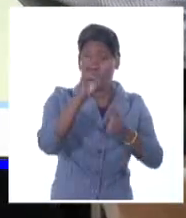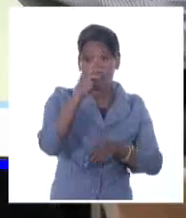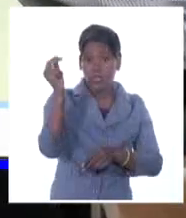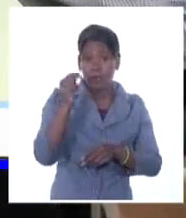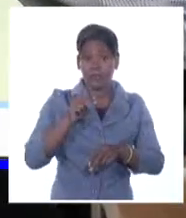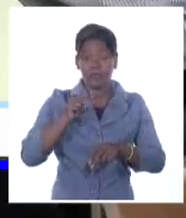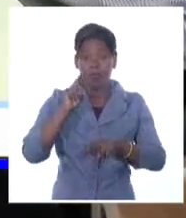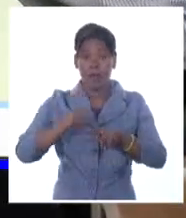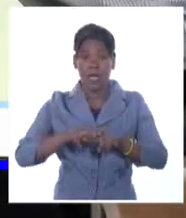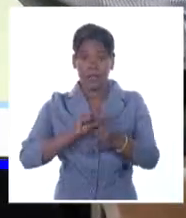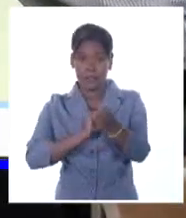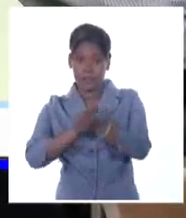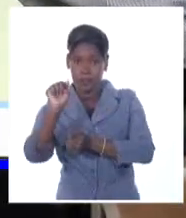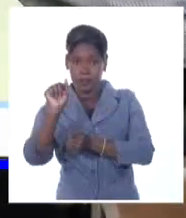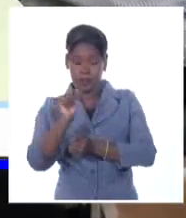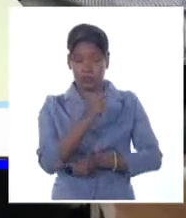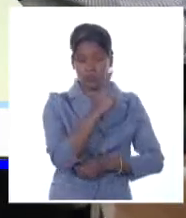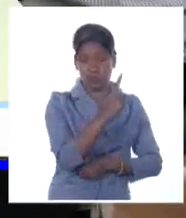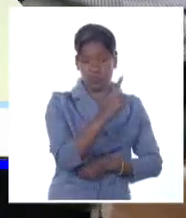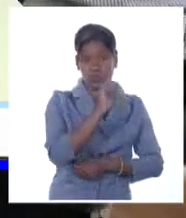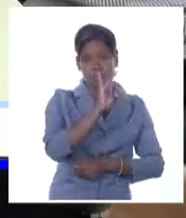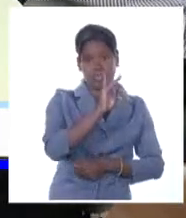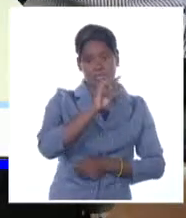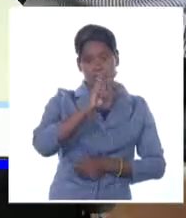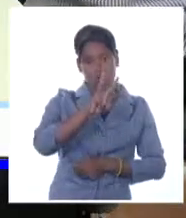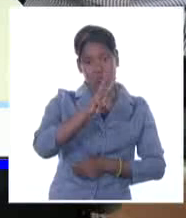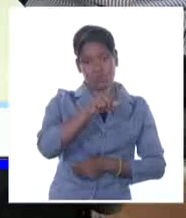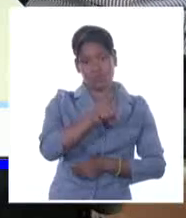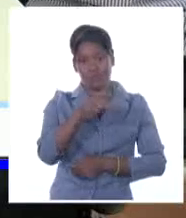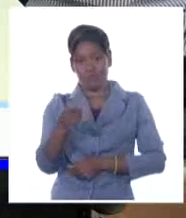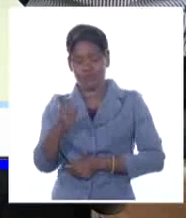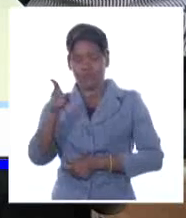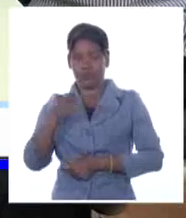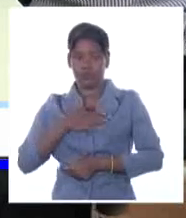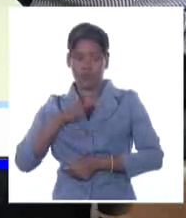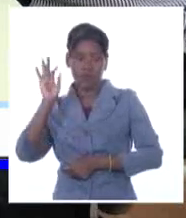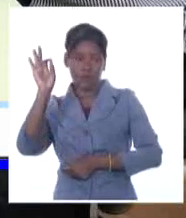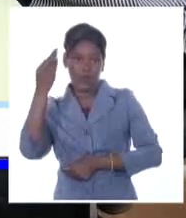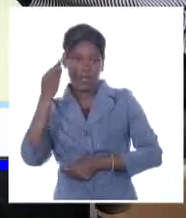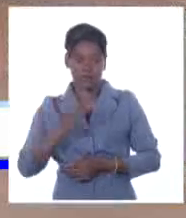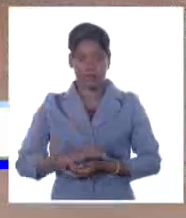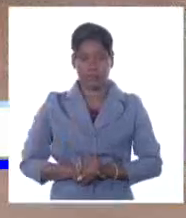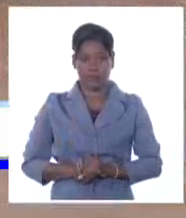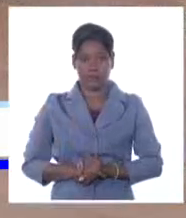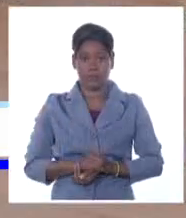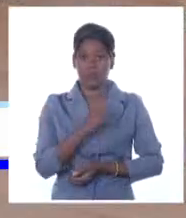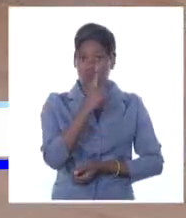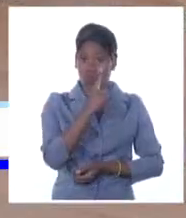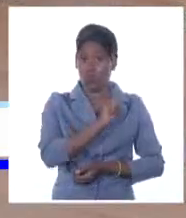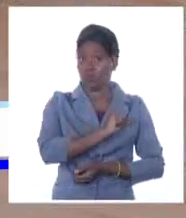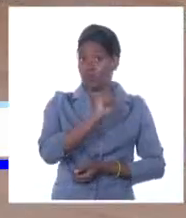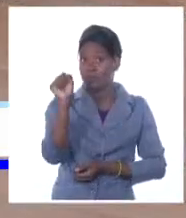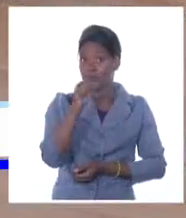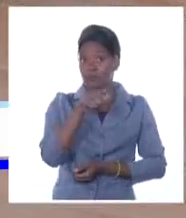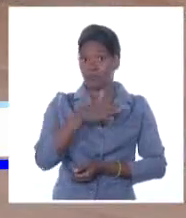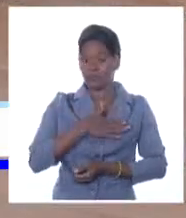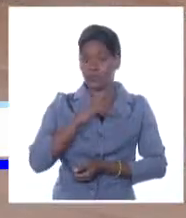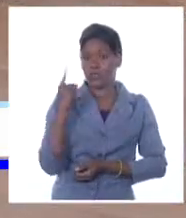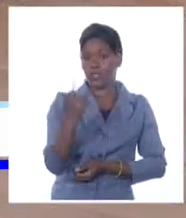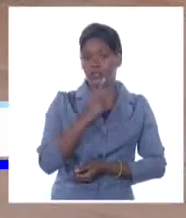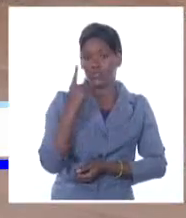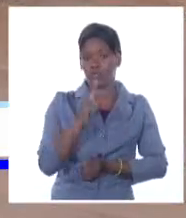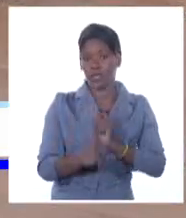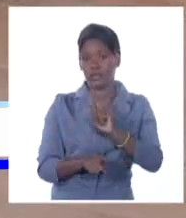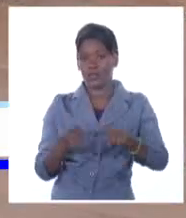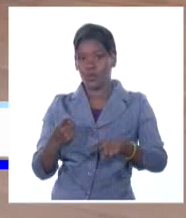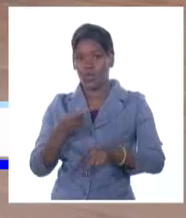Vane en 78 de una defensa francesa. También acortó el armisticio el actual campeón nacional Elier Miranda ante el español